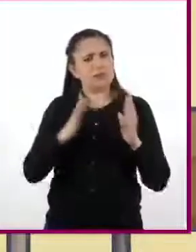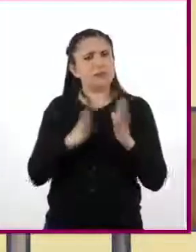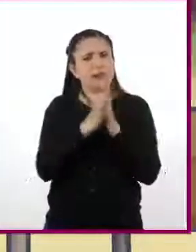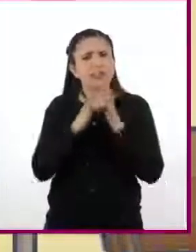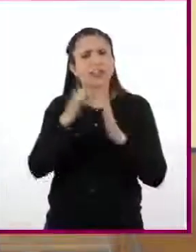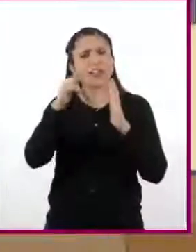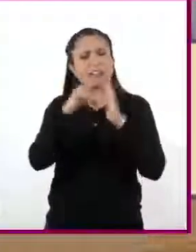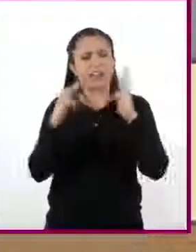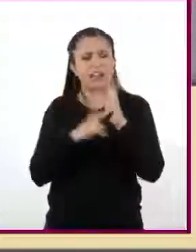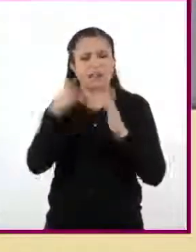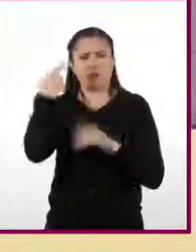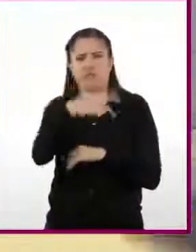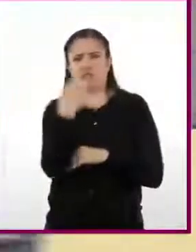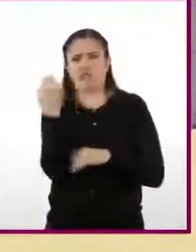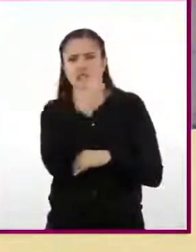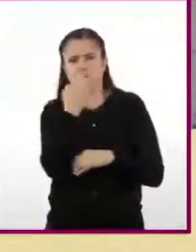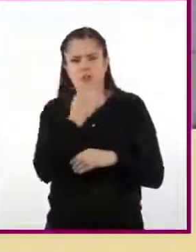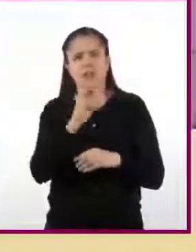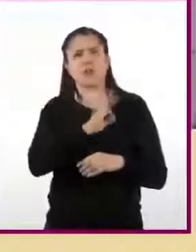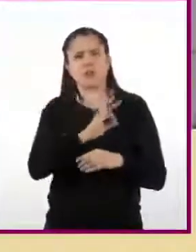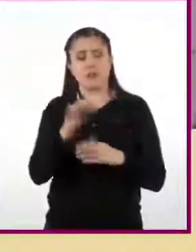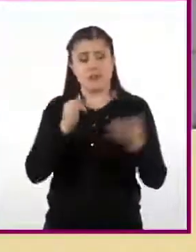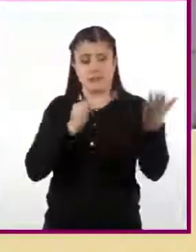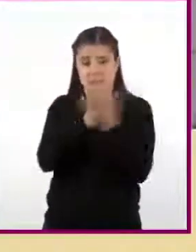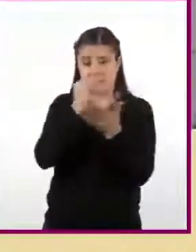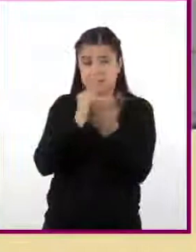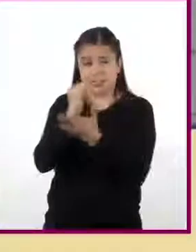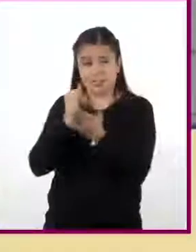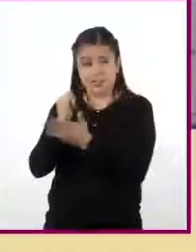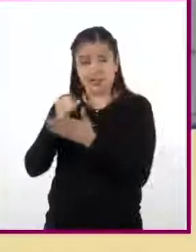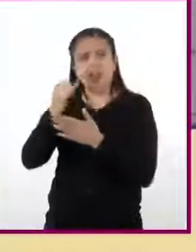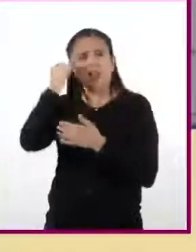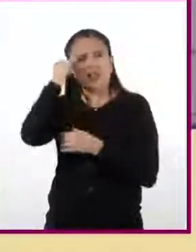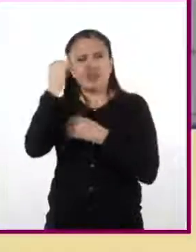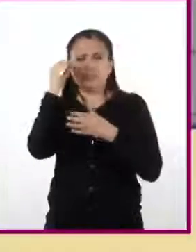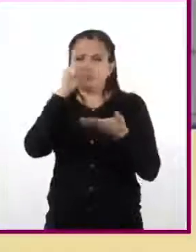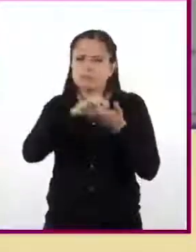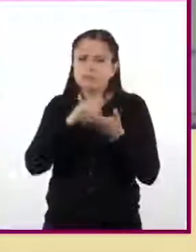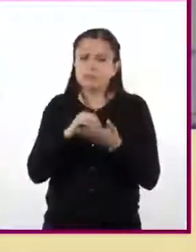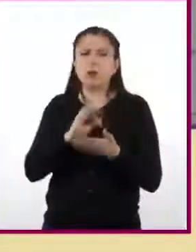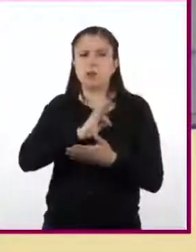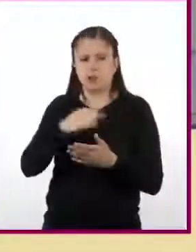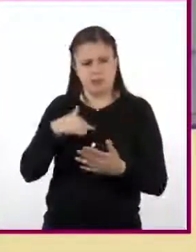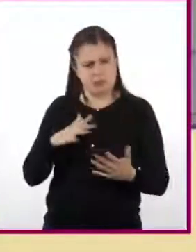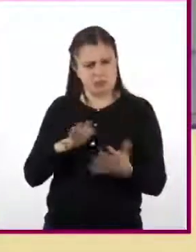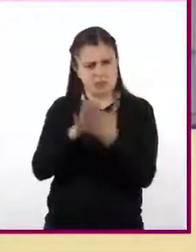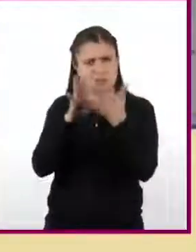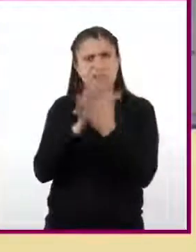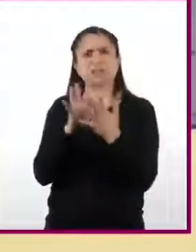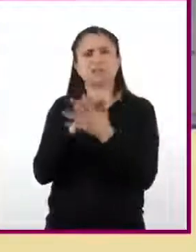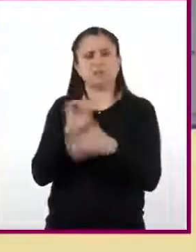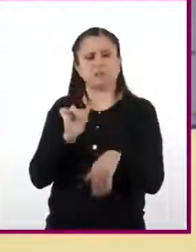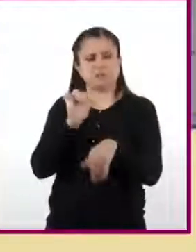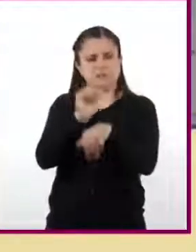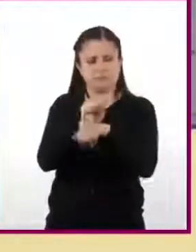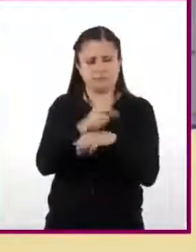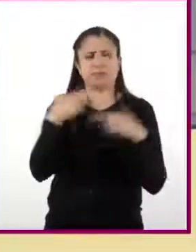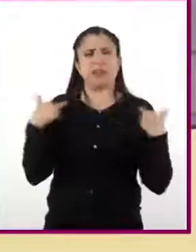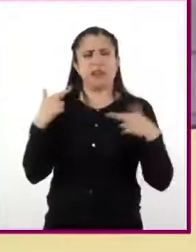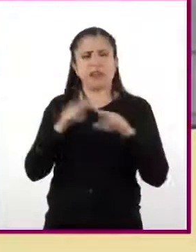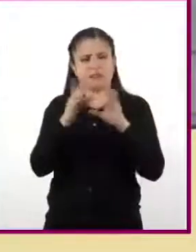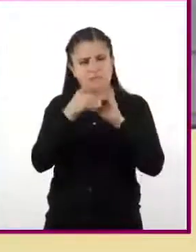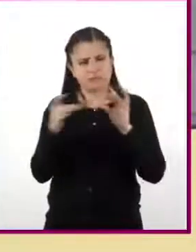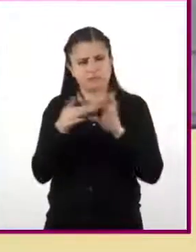del reglamento escolar, en la toma de decisiones o en la creación de órganos de difusión y expresión. También pueden participar